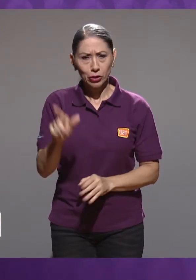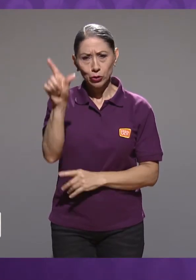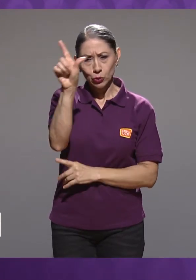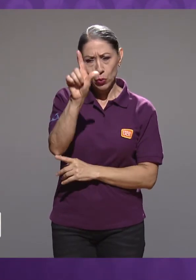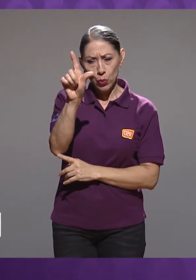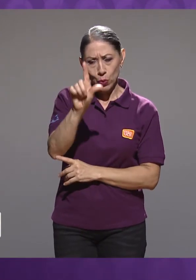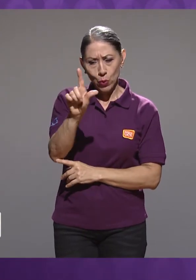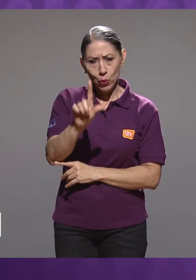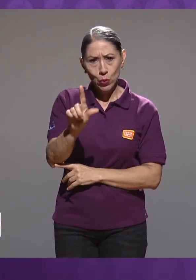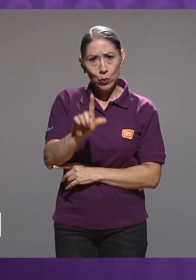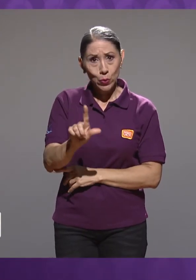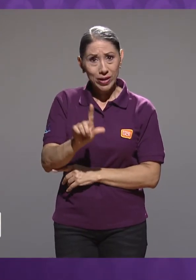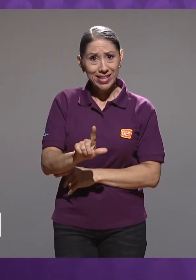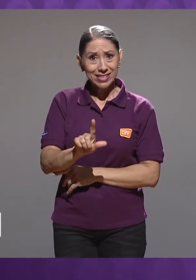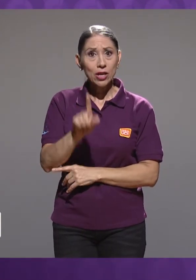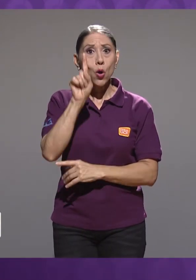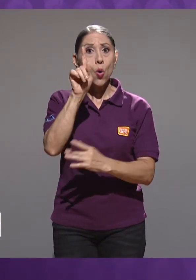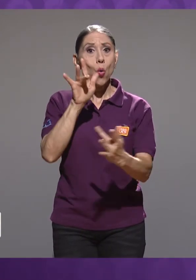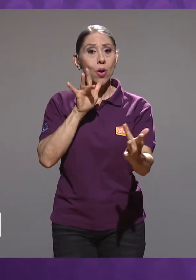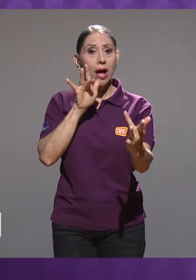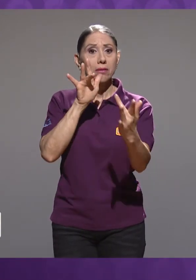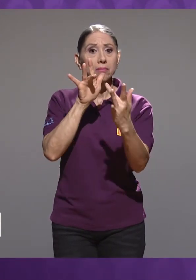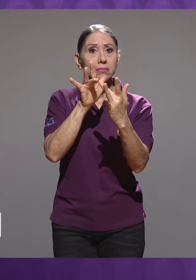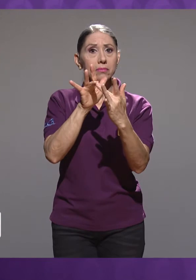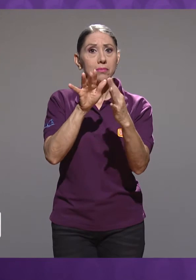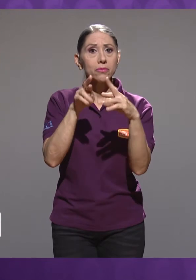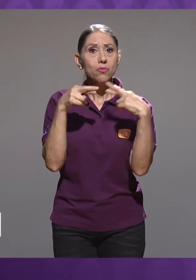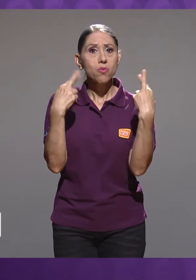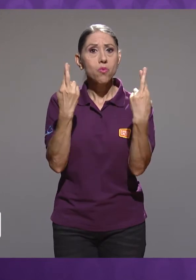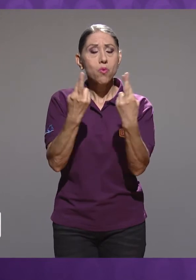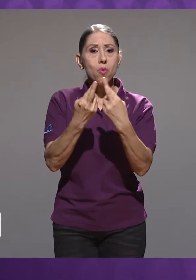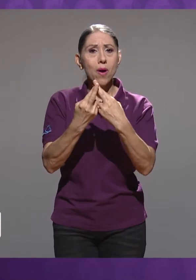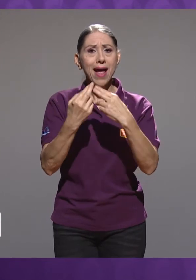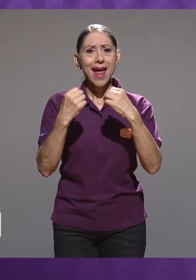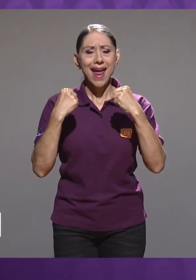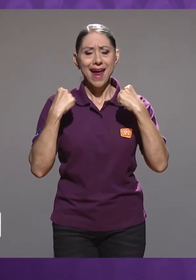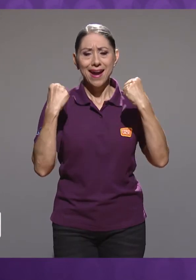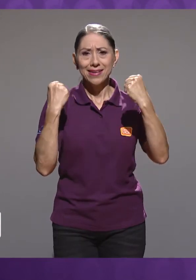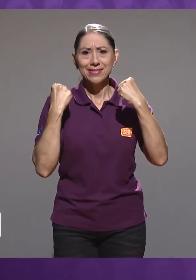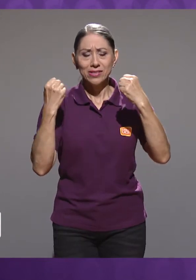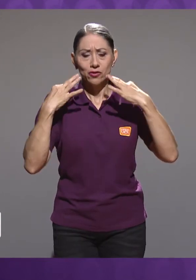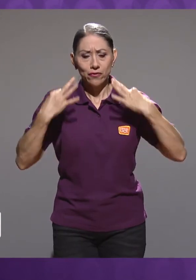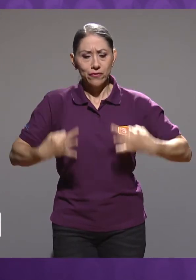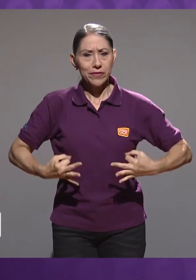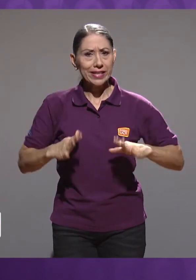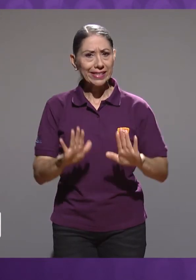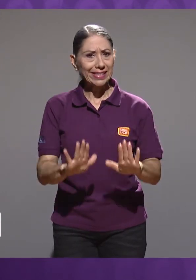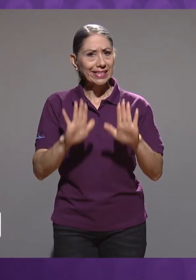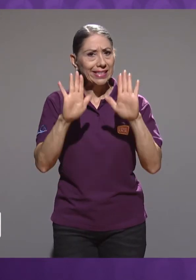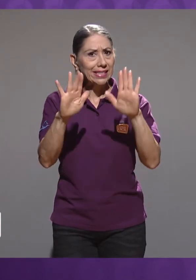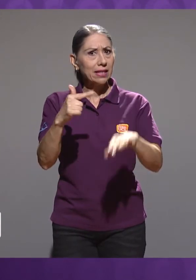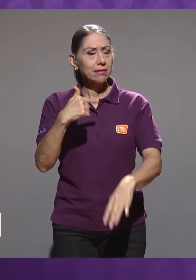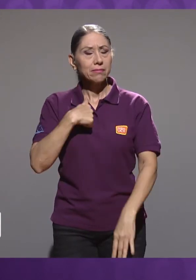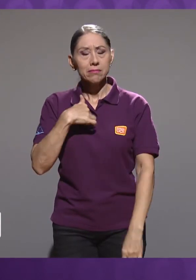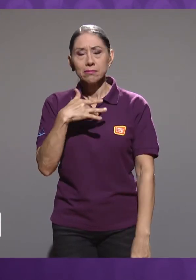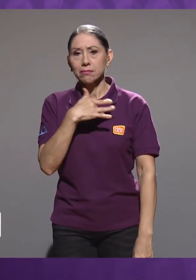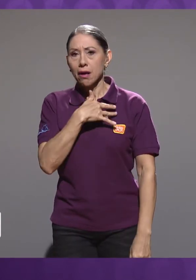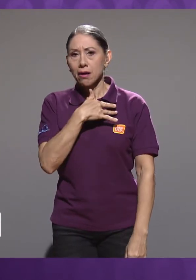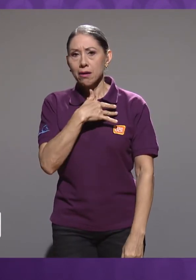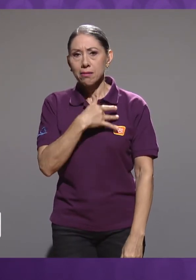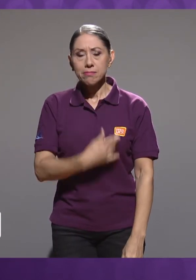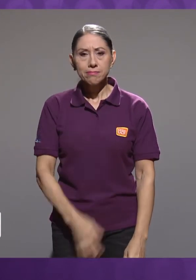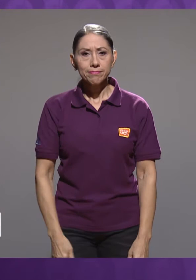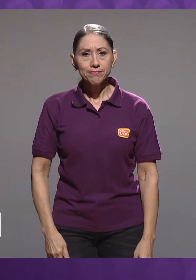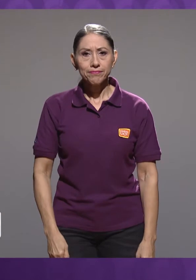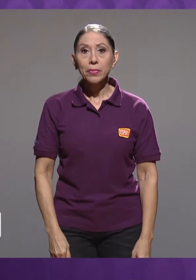Por ejemplo, todos los lunes tenemos una sesión de ejercicios físicos excelente. A mí me